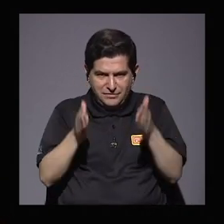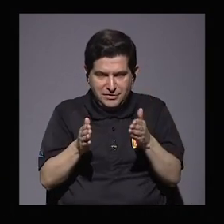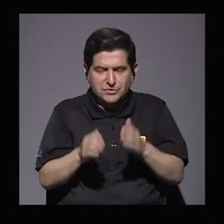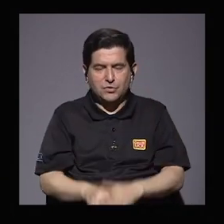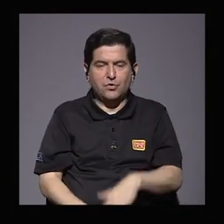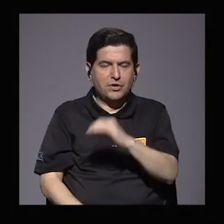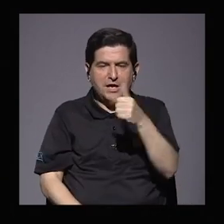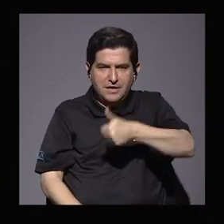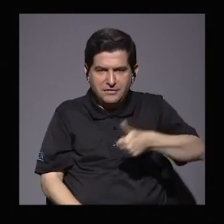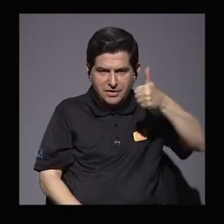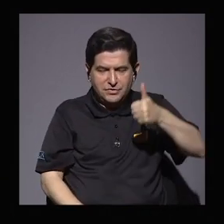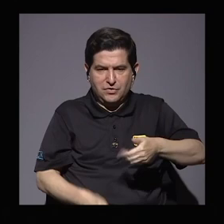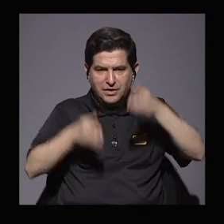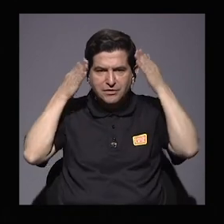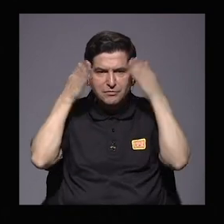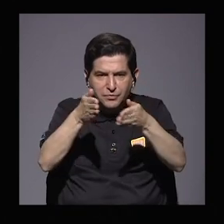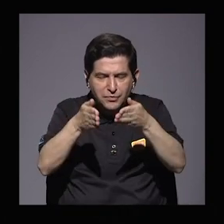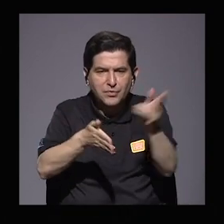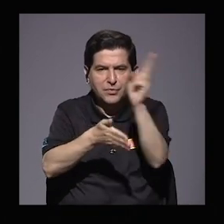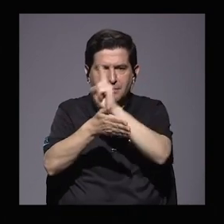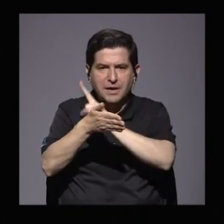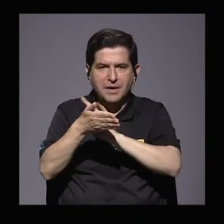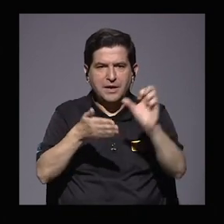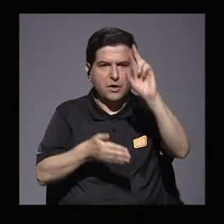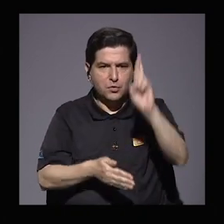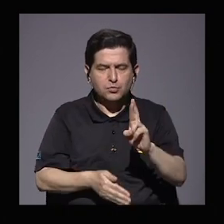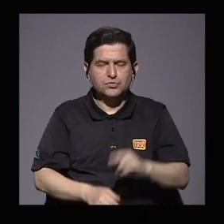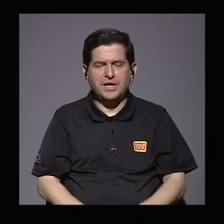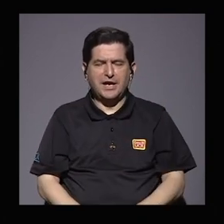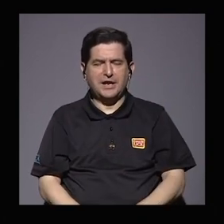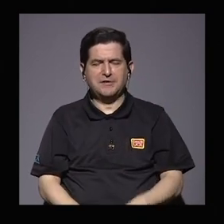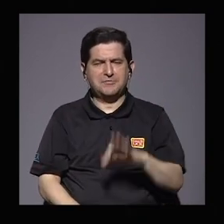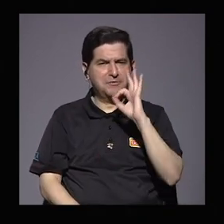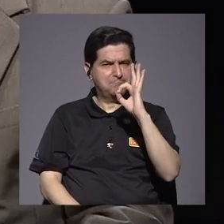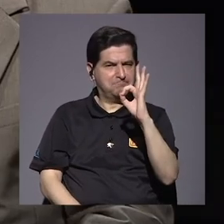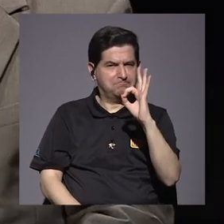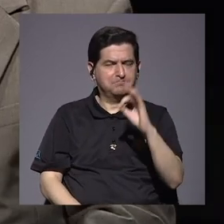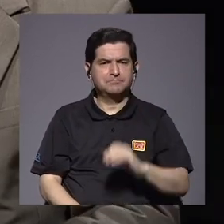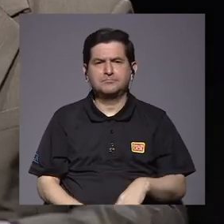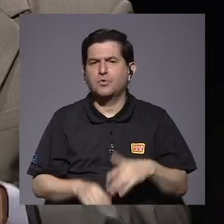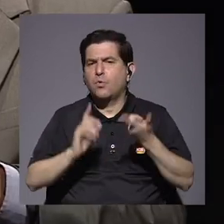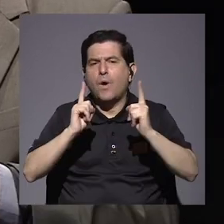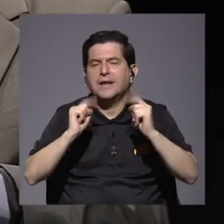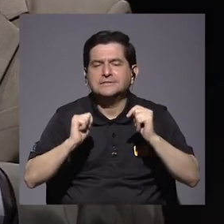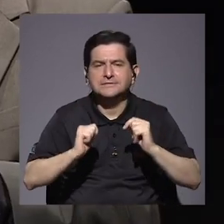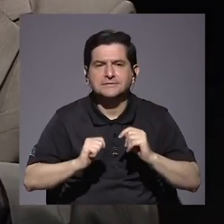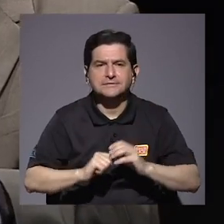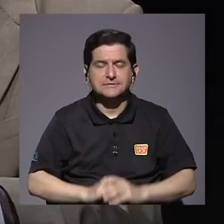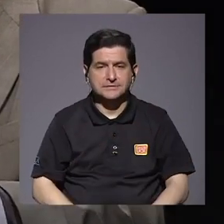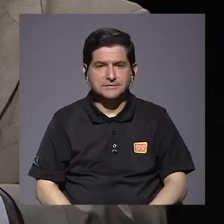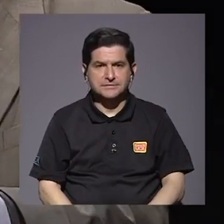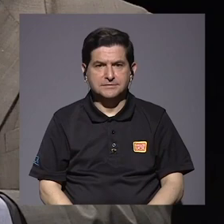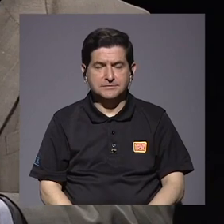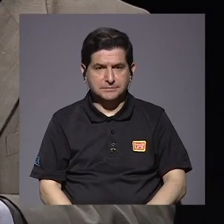de apuntar para que tengamos una Universidad de Costa Rica resplandeciente? Yo le decía que el objetivo uno de